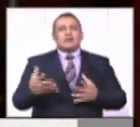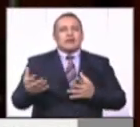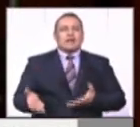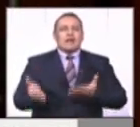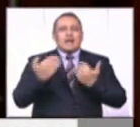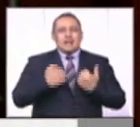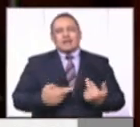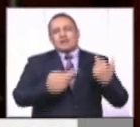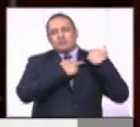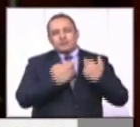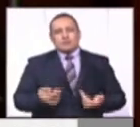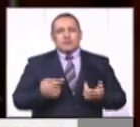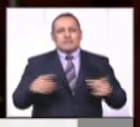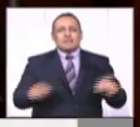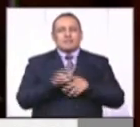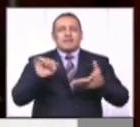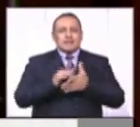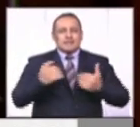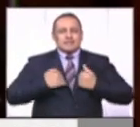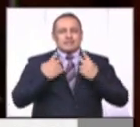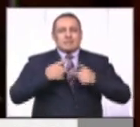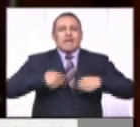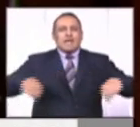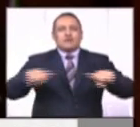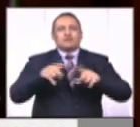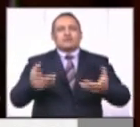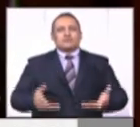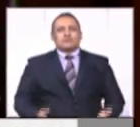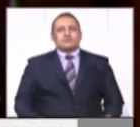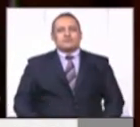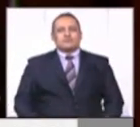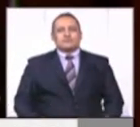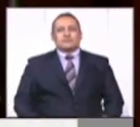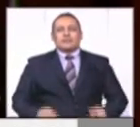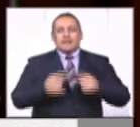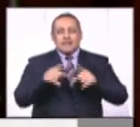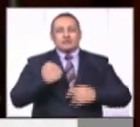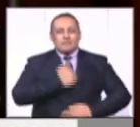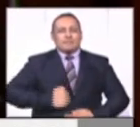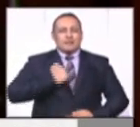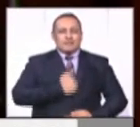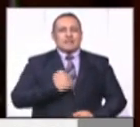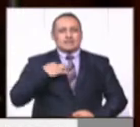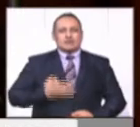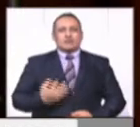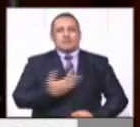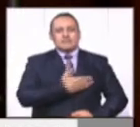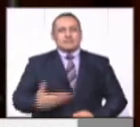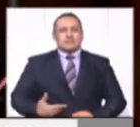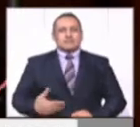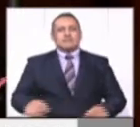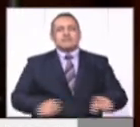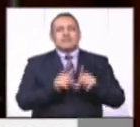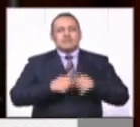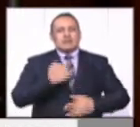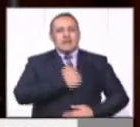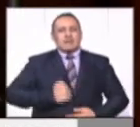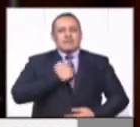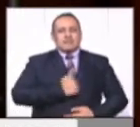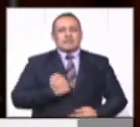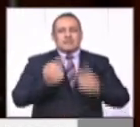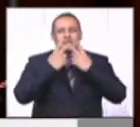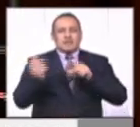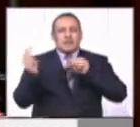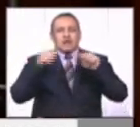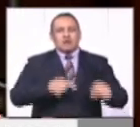una responsabilidad que metido ellos eso apena señor señor presidente y apena que venga ahora